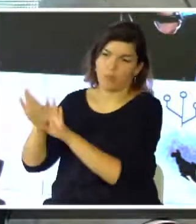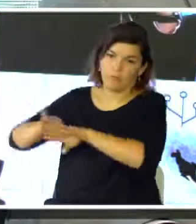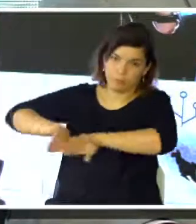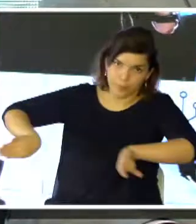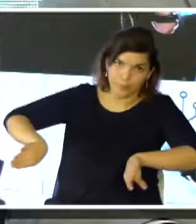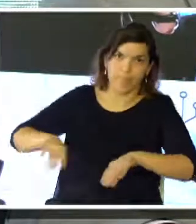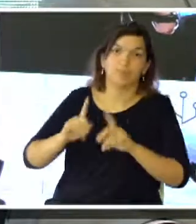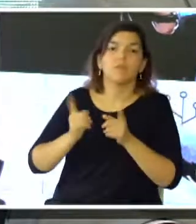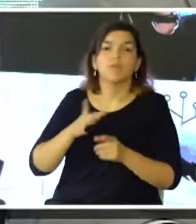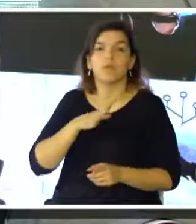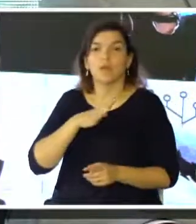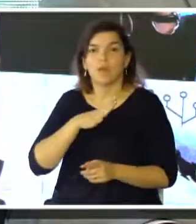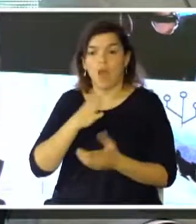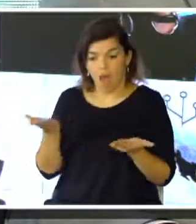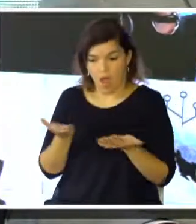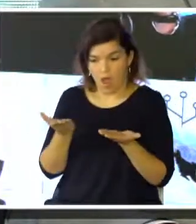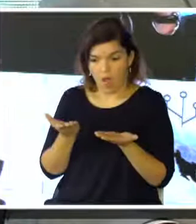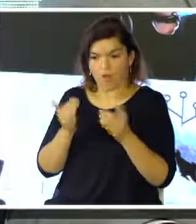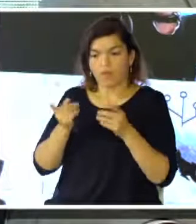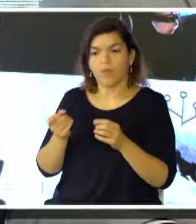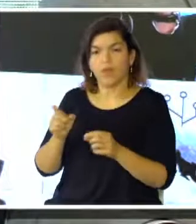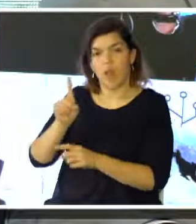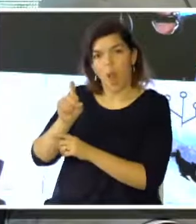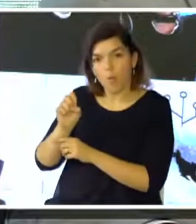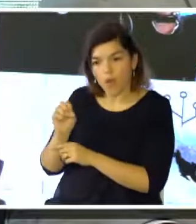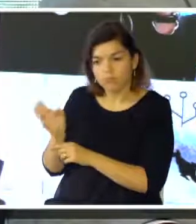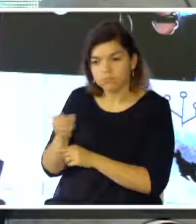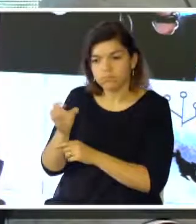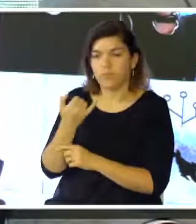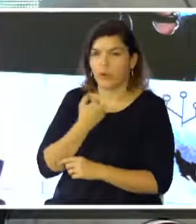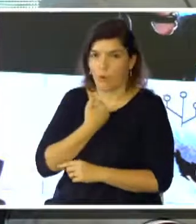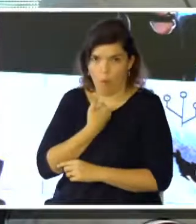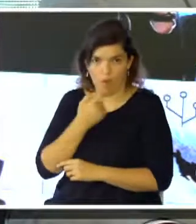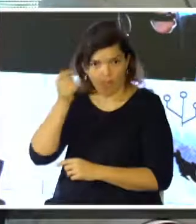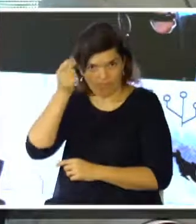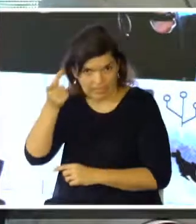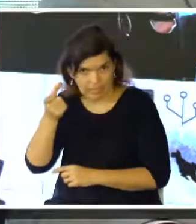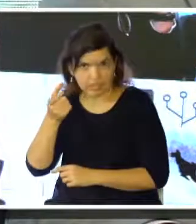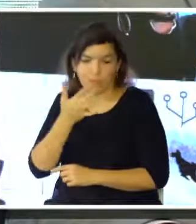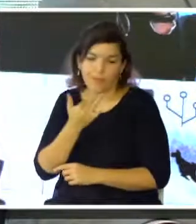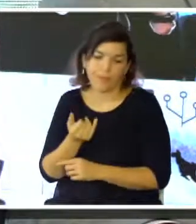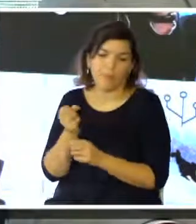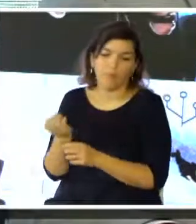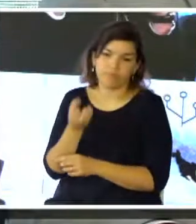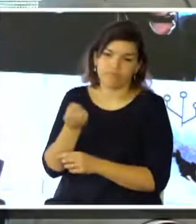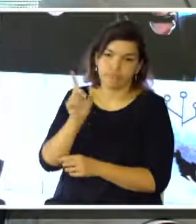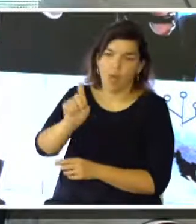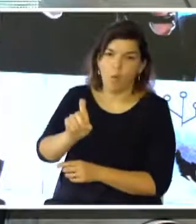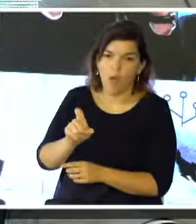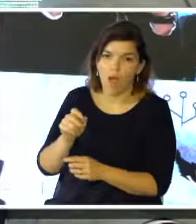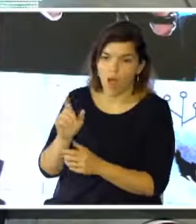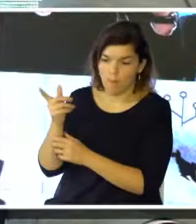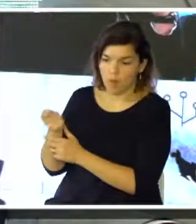y tienen que tener ahora riego pero riego inteligente porque lo que nos pasa con el riego manual